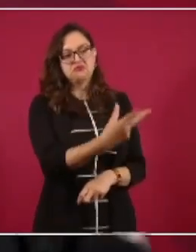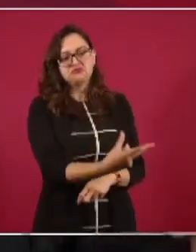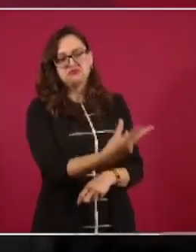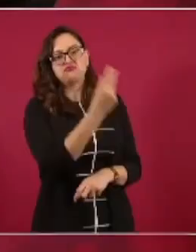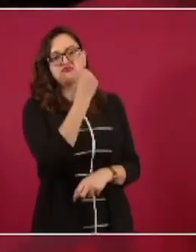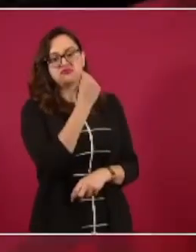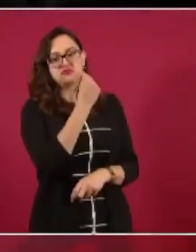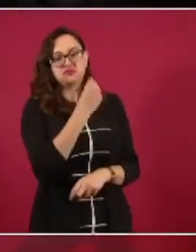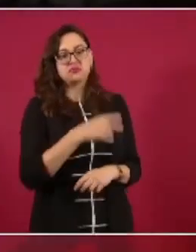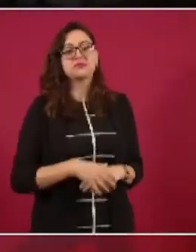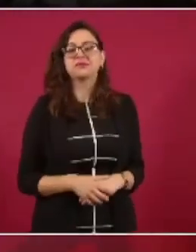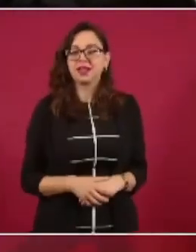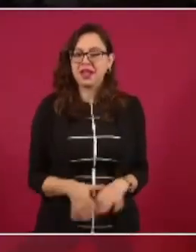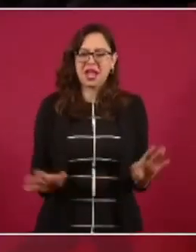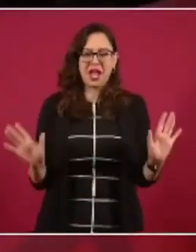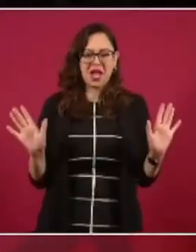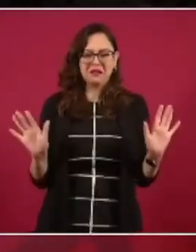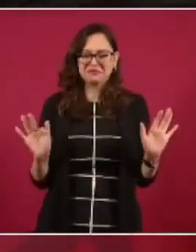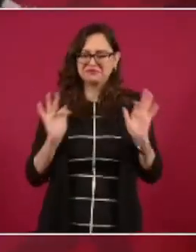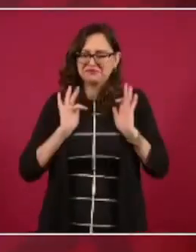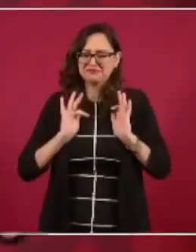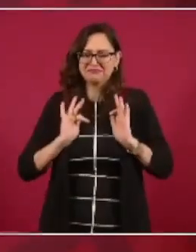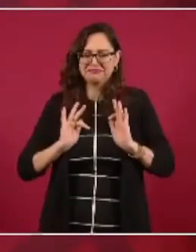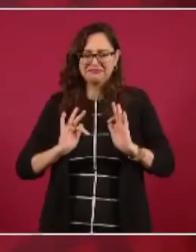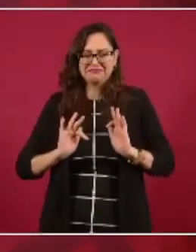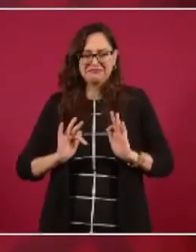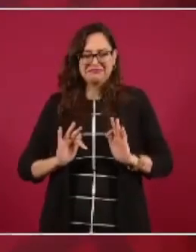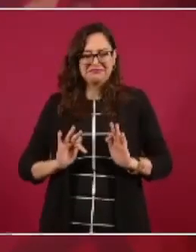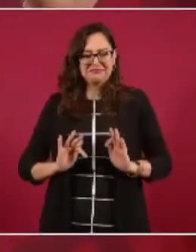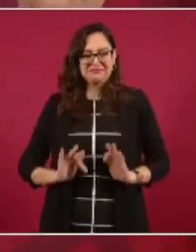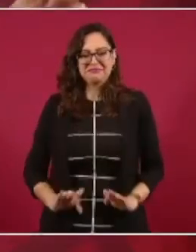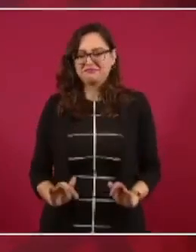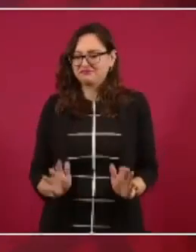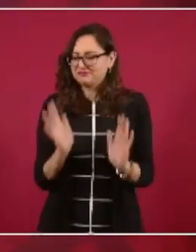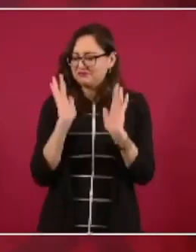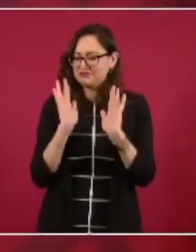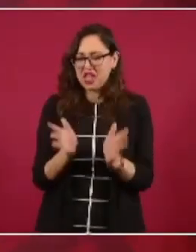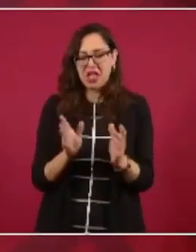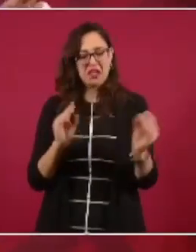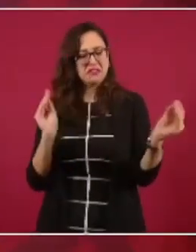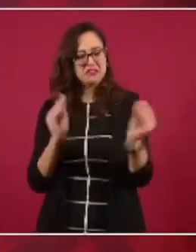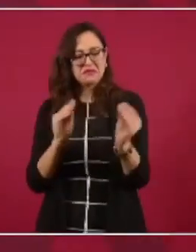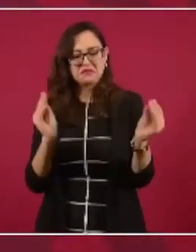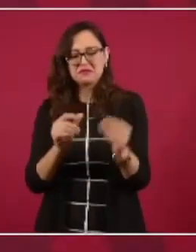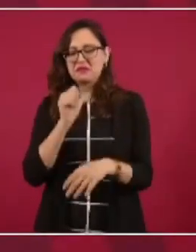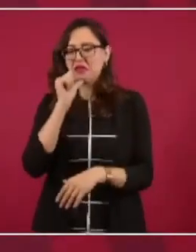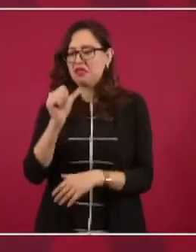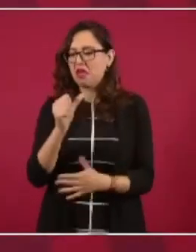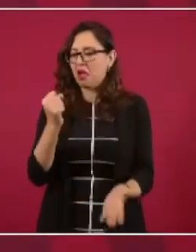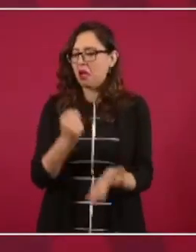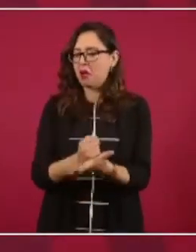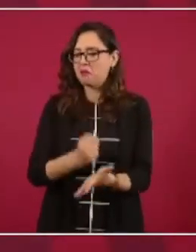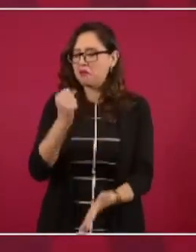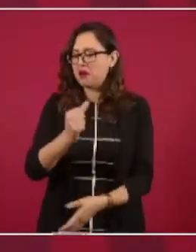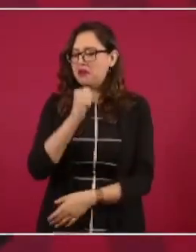Le digo, pues ya está. ¿Ya? No hay nada que debatir. No van a aprobar.